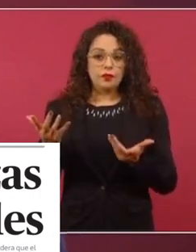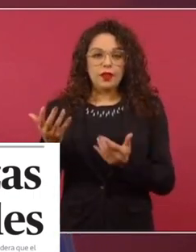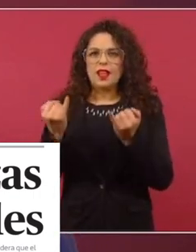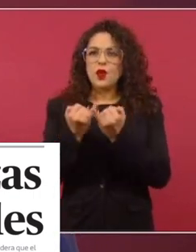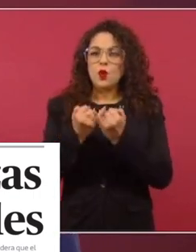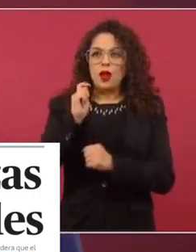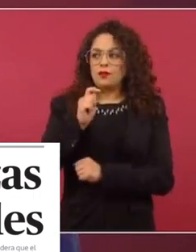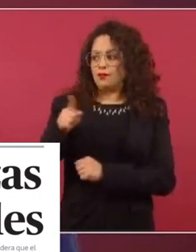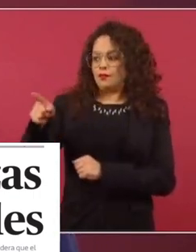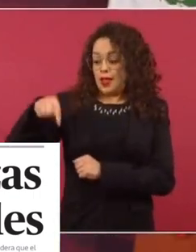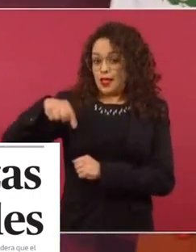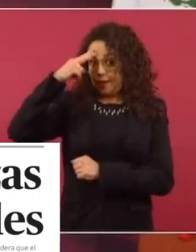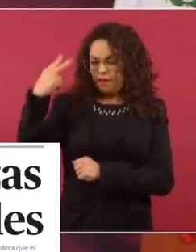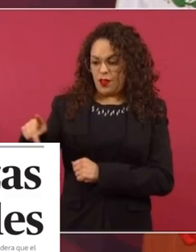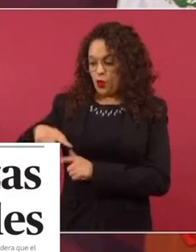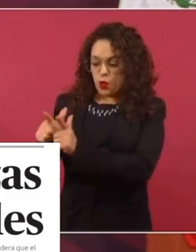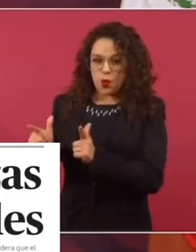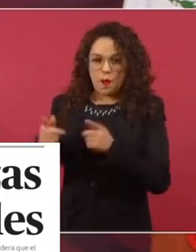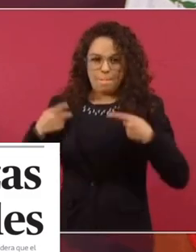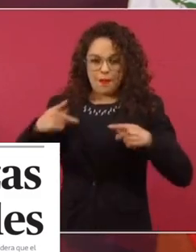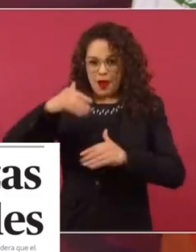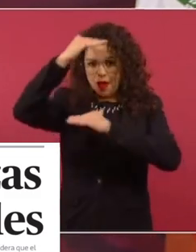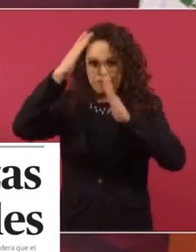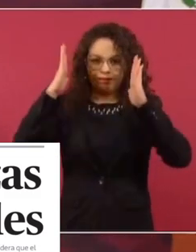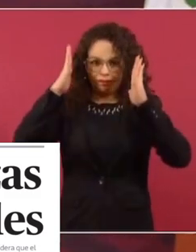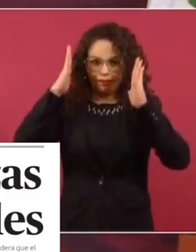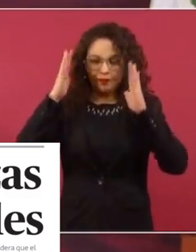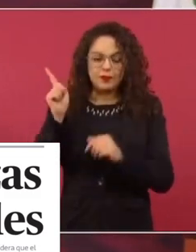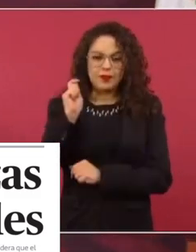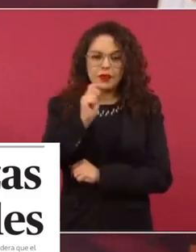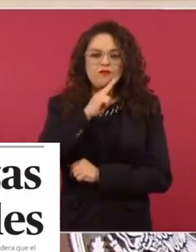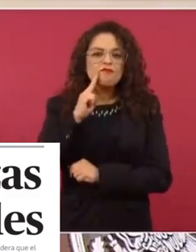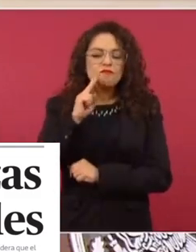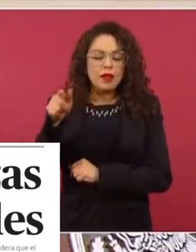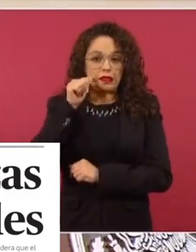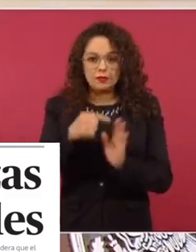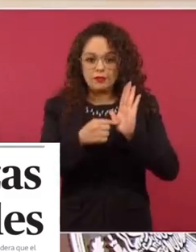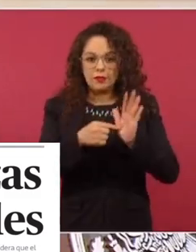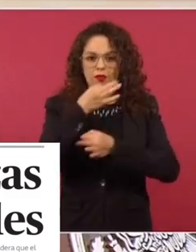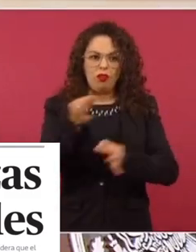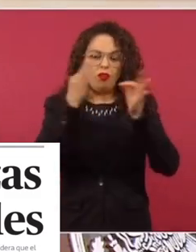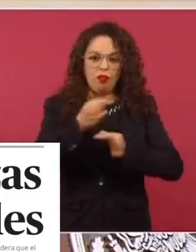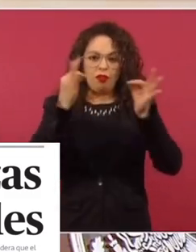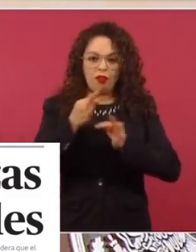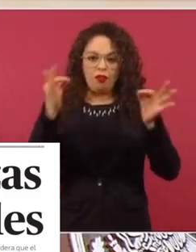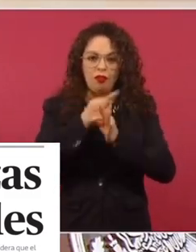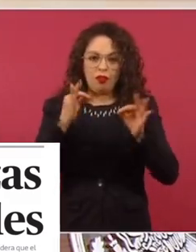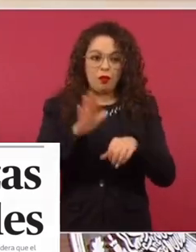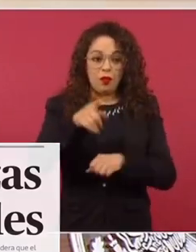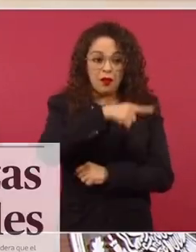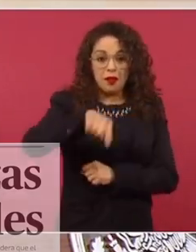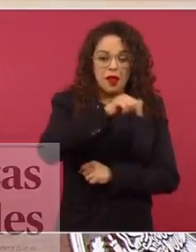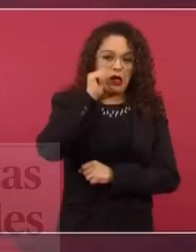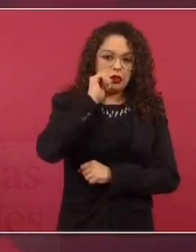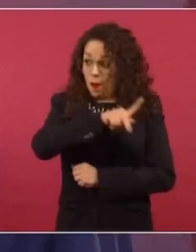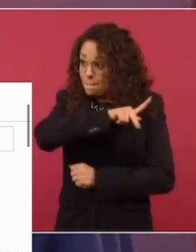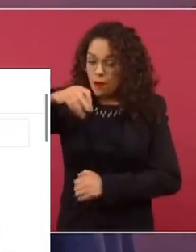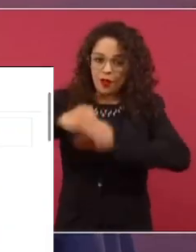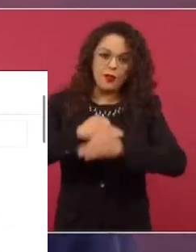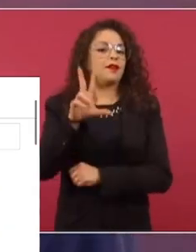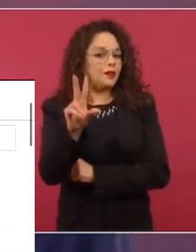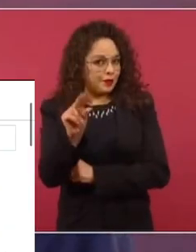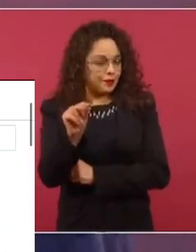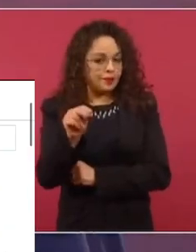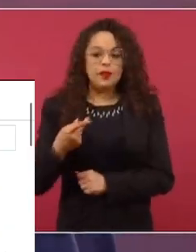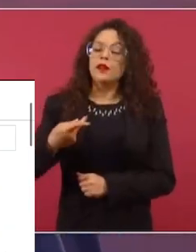difundieron mucho los conservadores de aquí los medios de información, que casi todos están al servicio de la oligarquía y del conservadurismo.